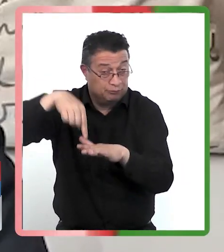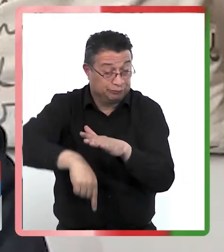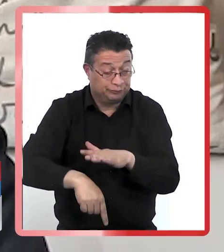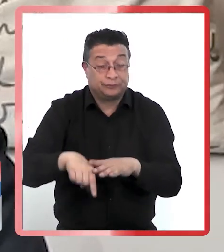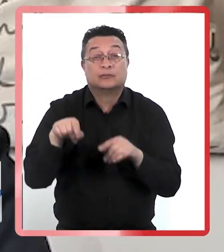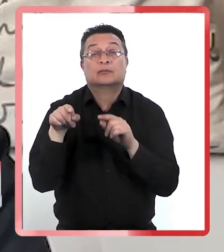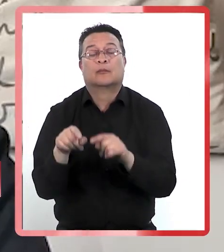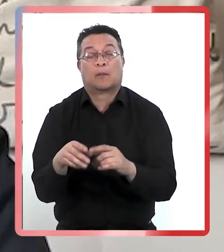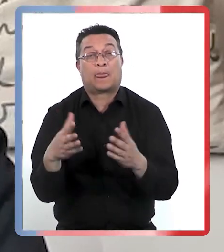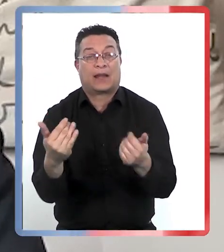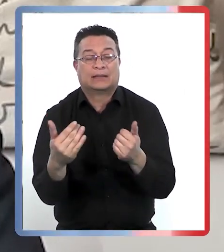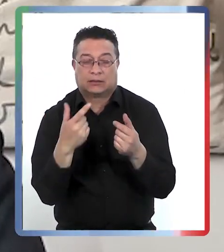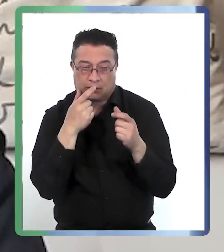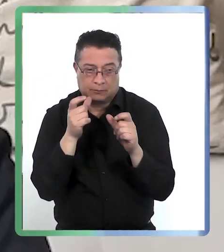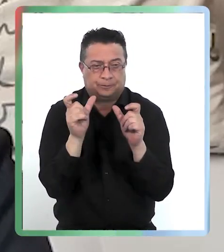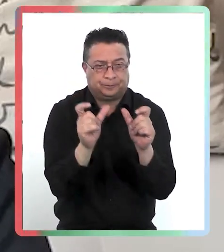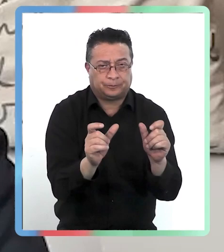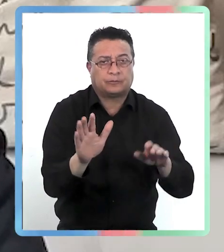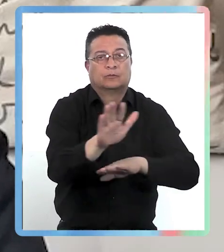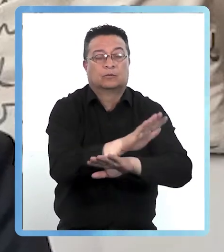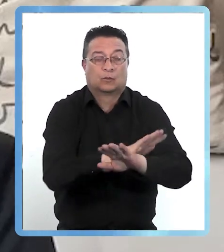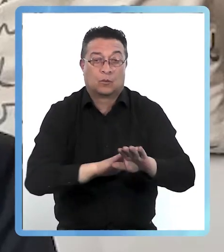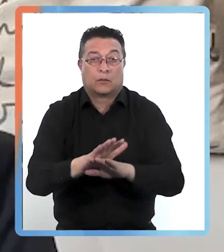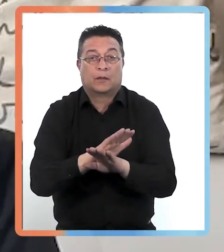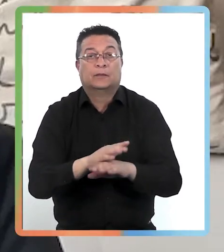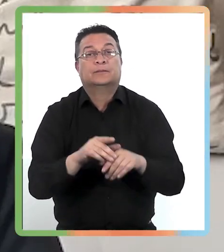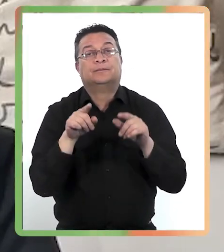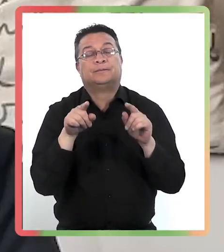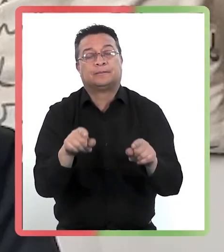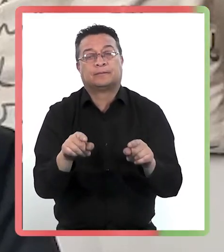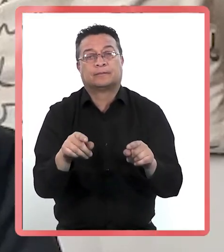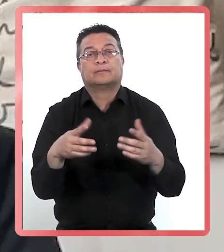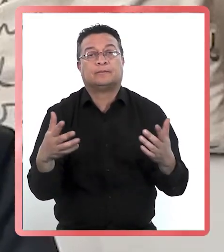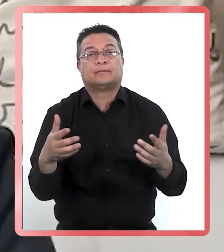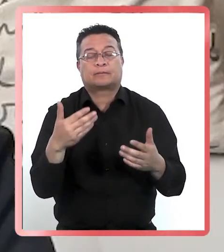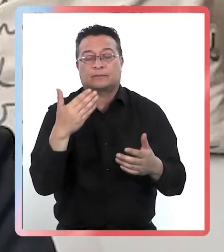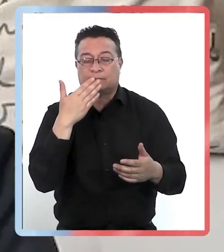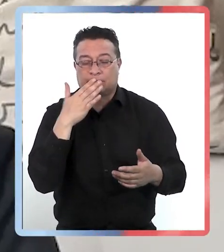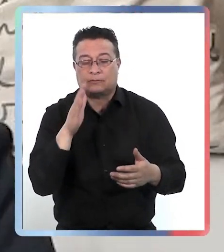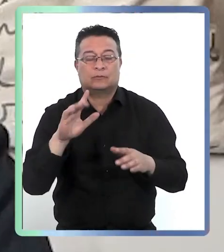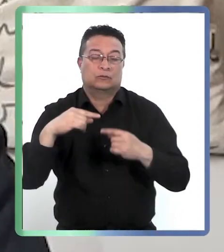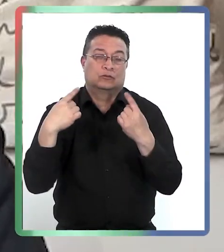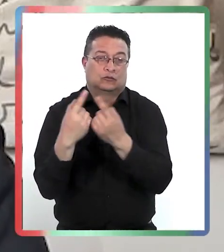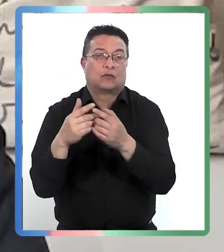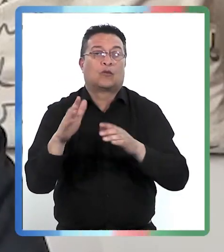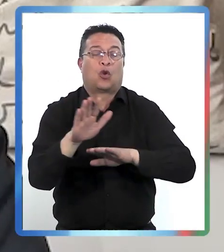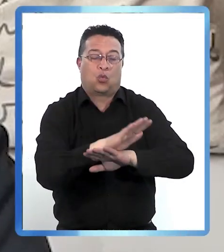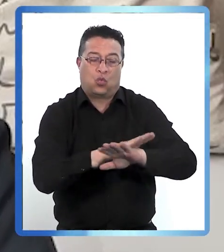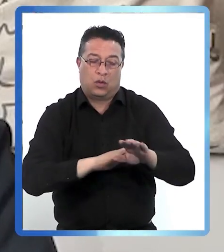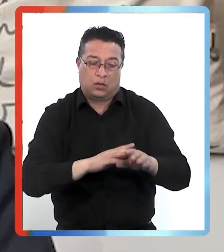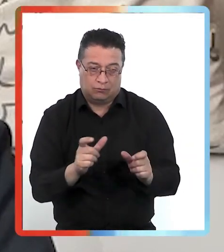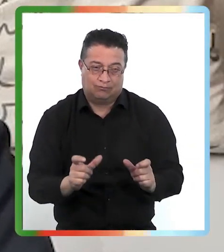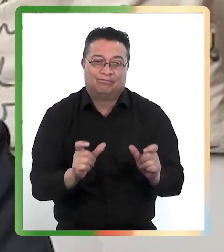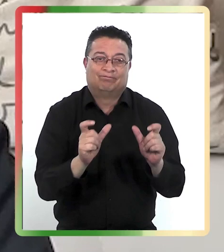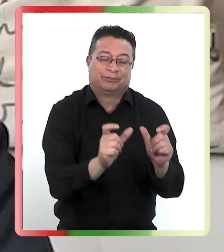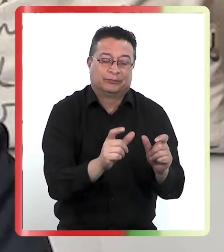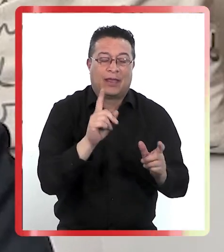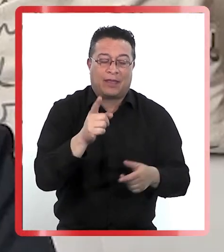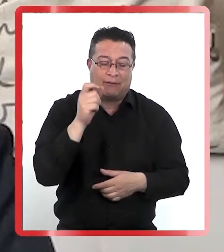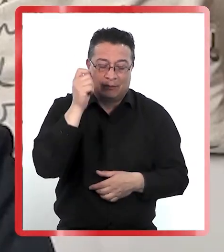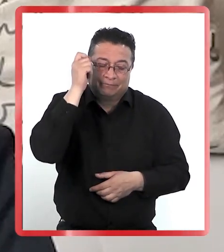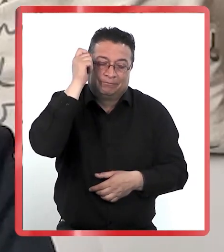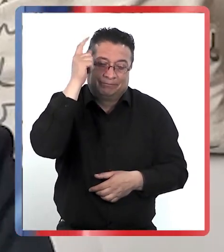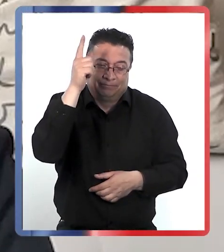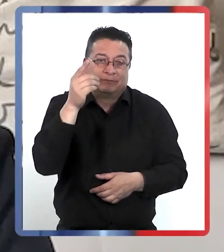cuando ya el paciente requiere más vigilancia o más cuidado, efectivamente ahí la recomendación es que uno haga todos los cuidados y